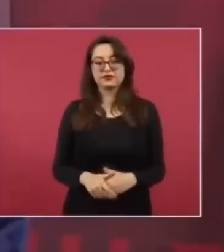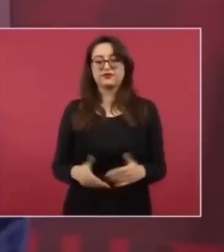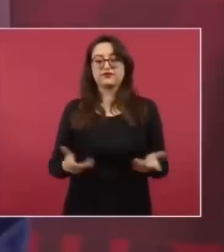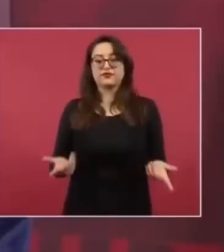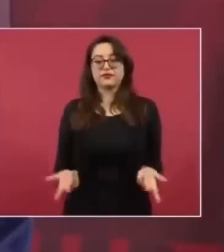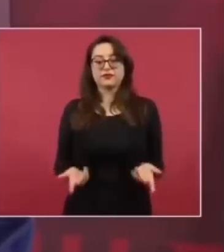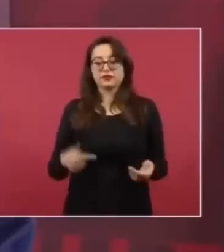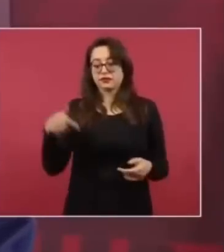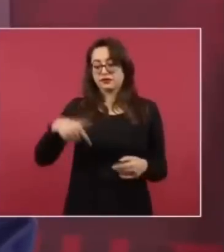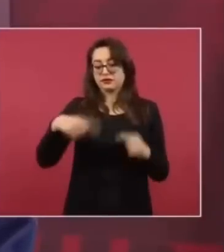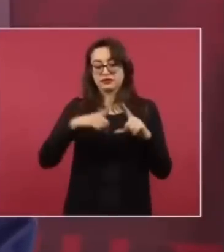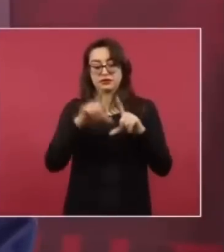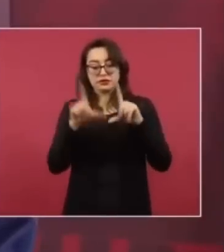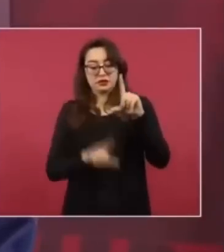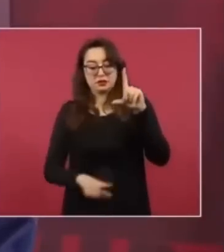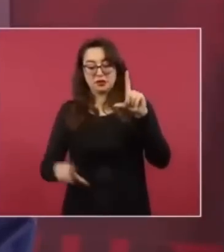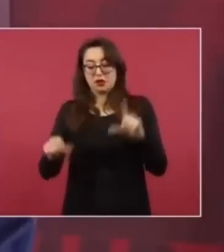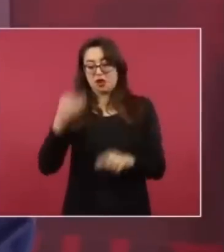en México?